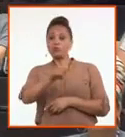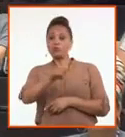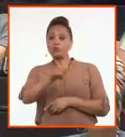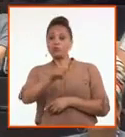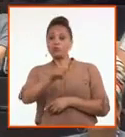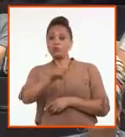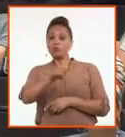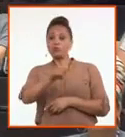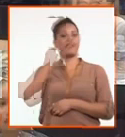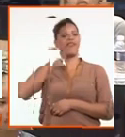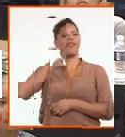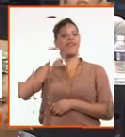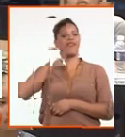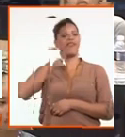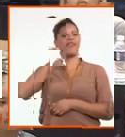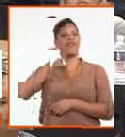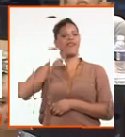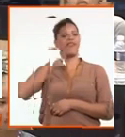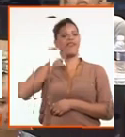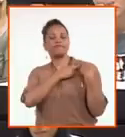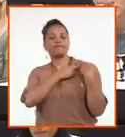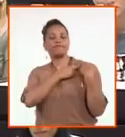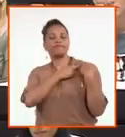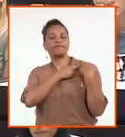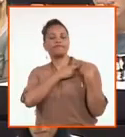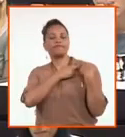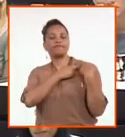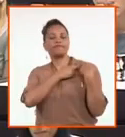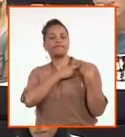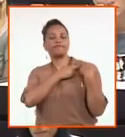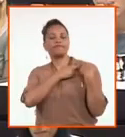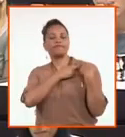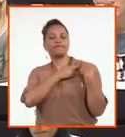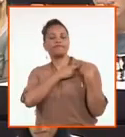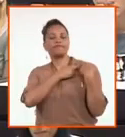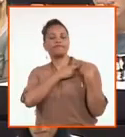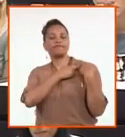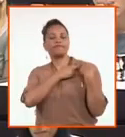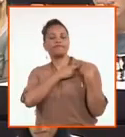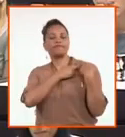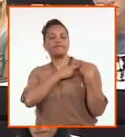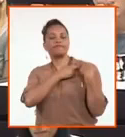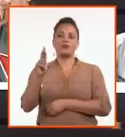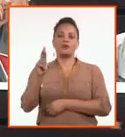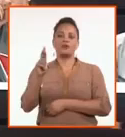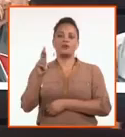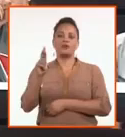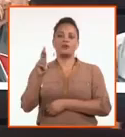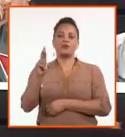de la FEU, son los encargados de modernizar la